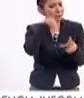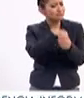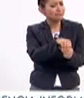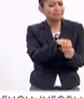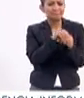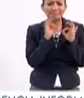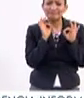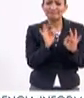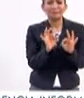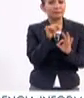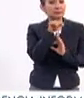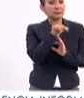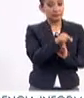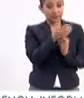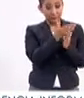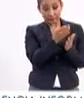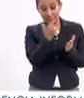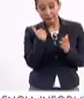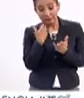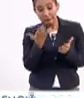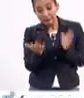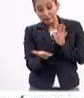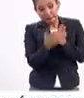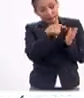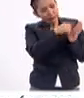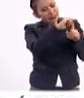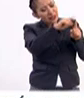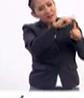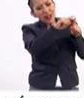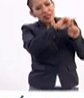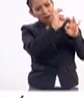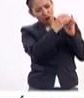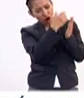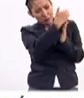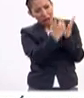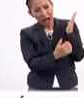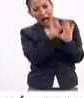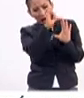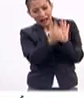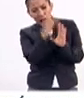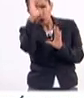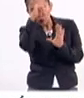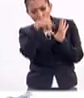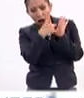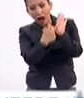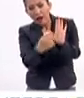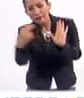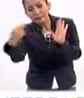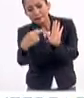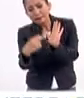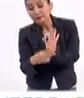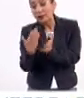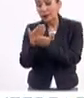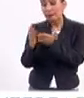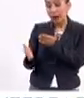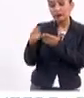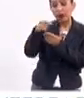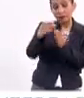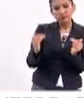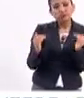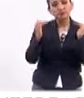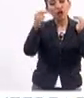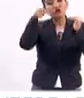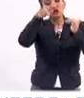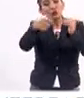rico que, por un lado, acerca las distintas manifestaciones del arte y la cultura, y por otro lado los